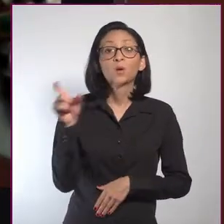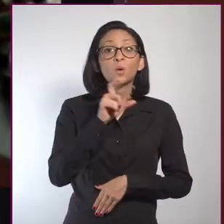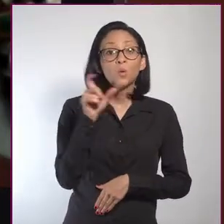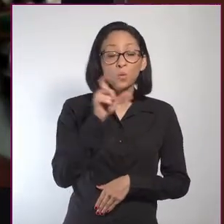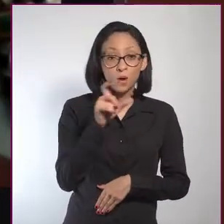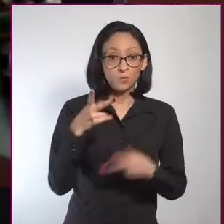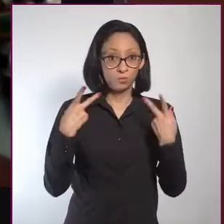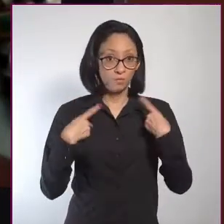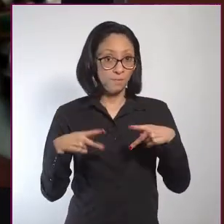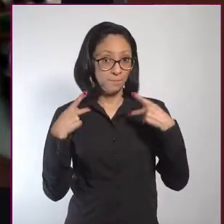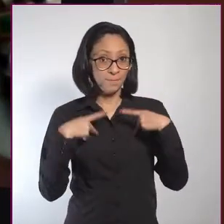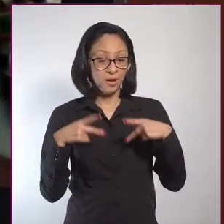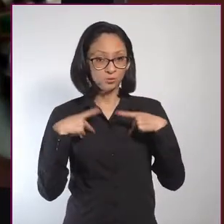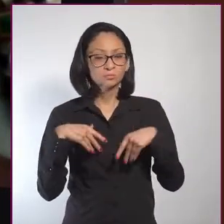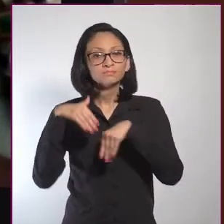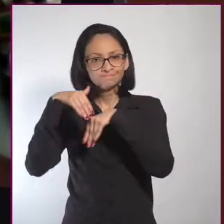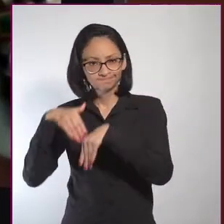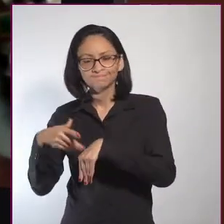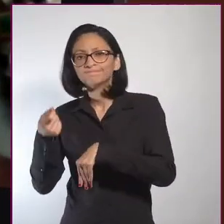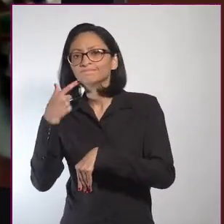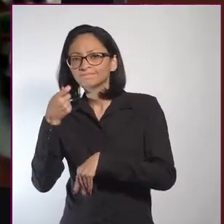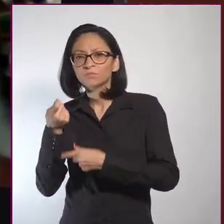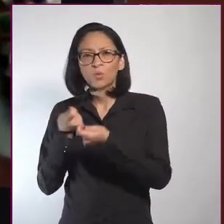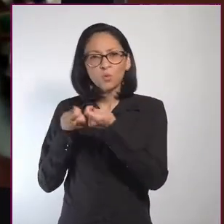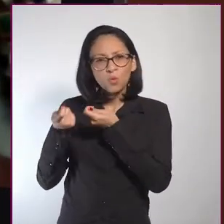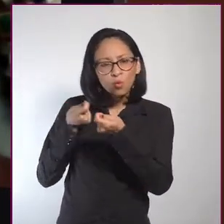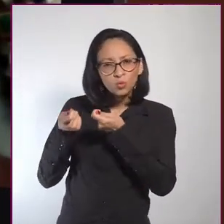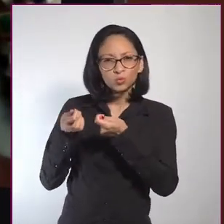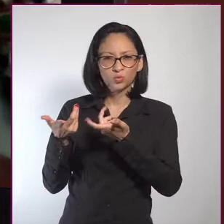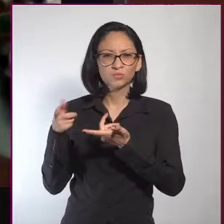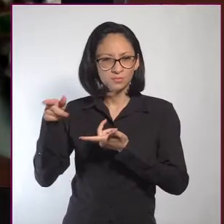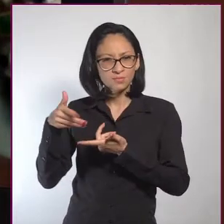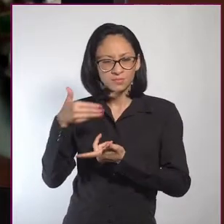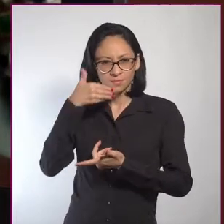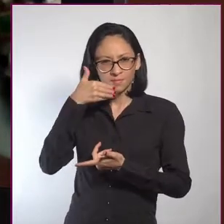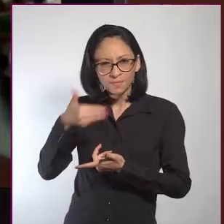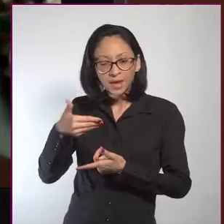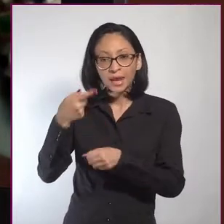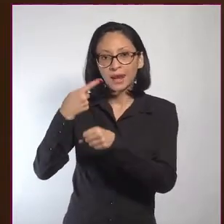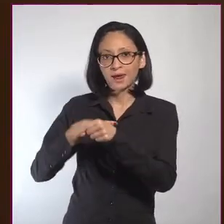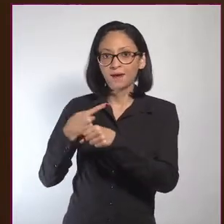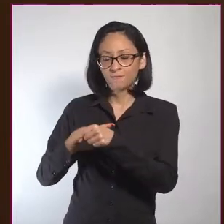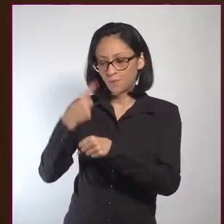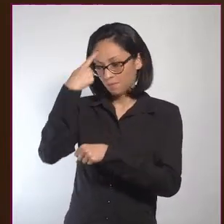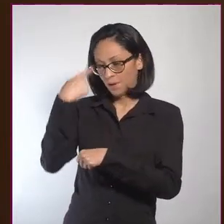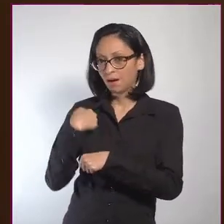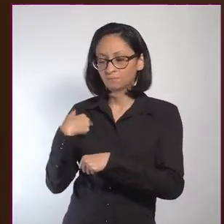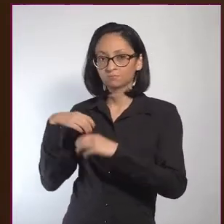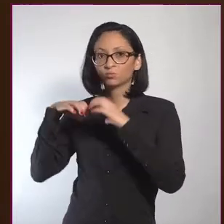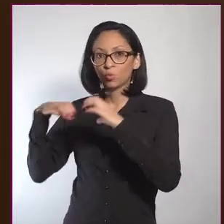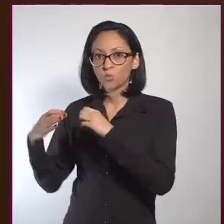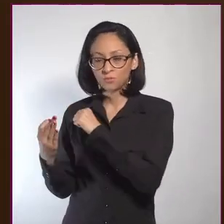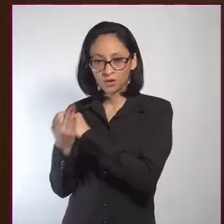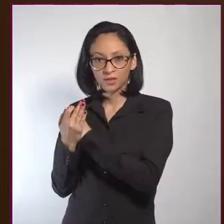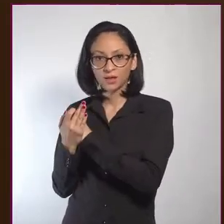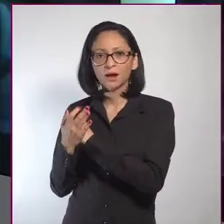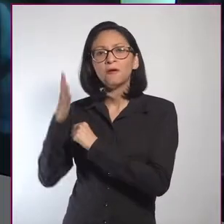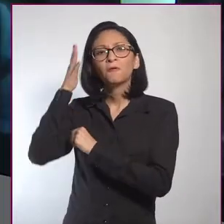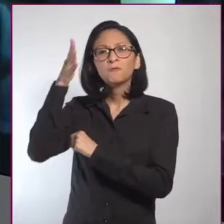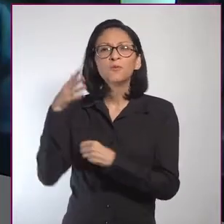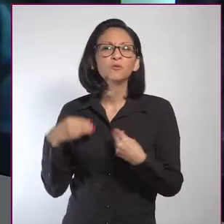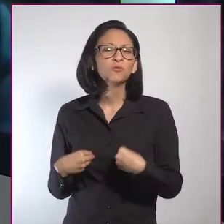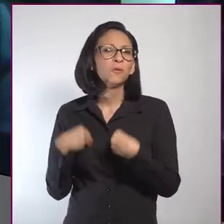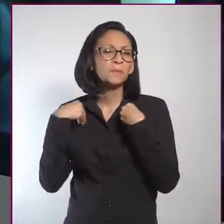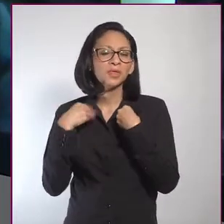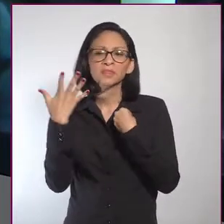Las personas que se apegan al tratamiento y sobre todo que saben controlar su enfermedad, lo más probable es que su calidad de vida